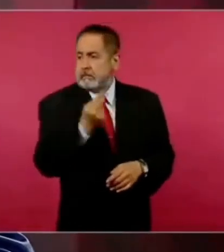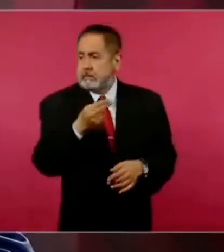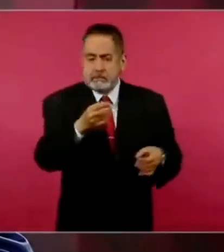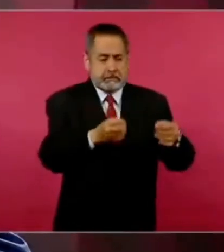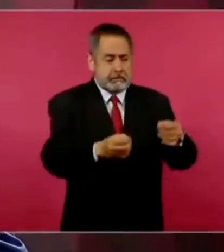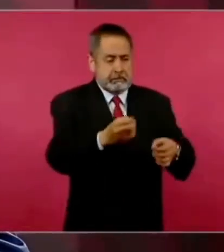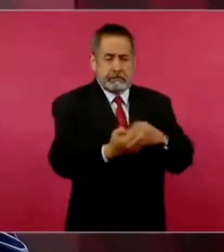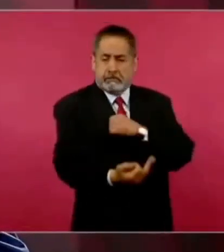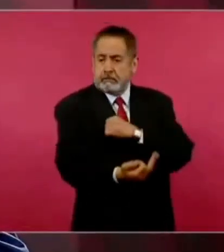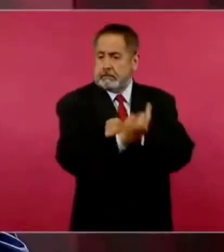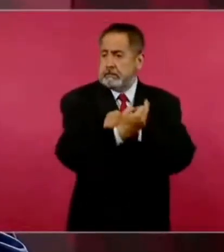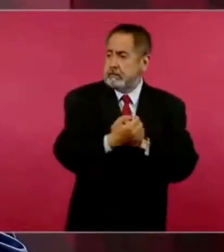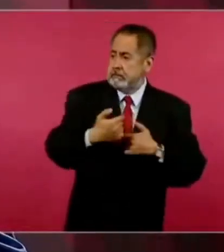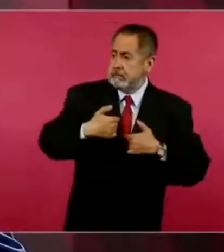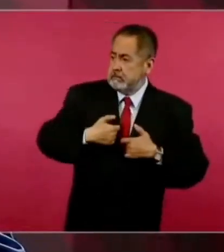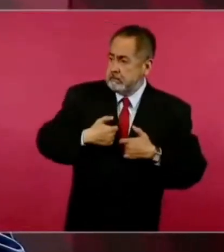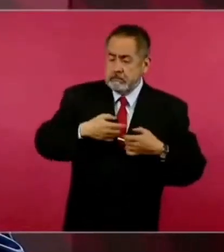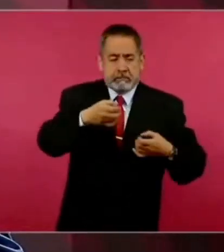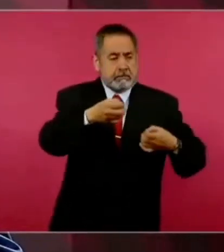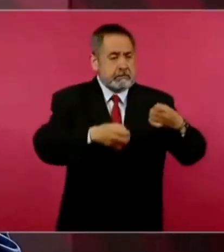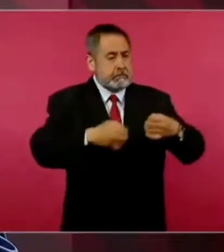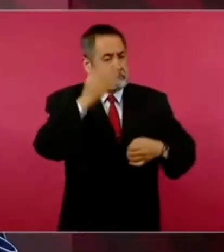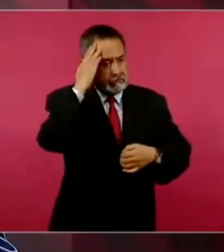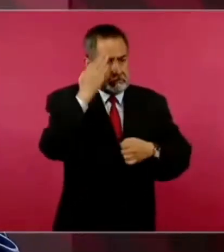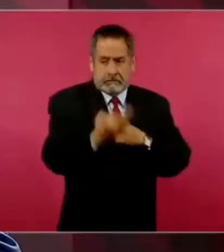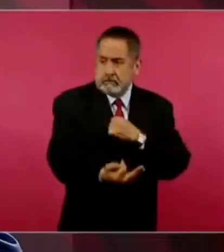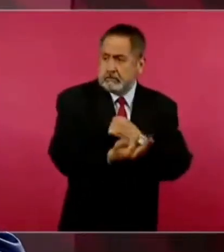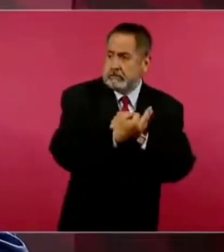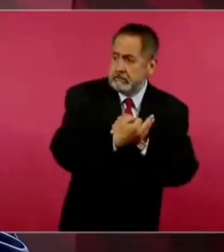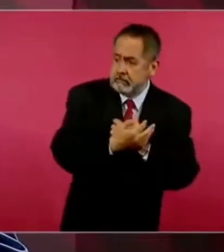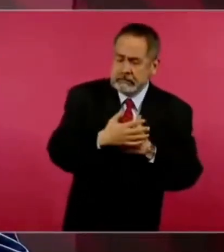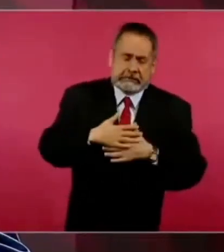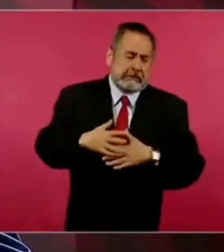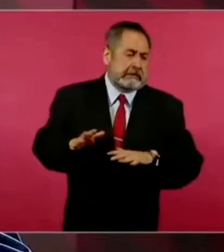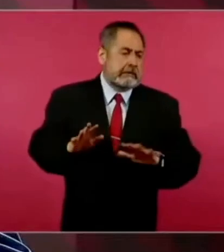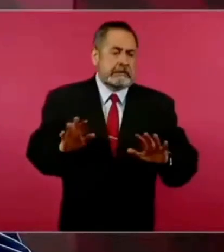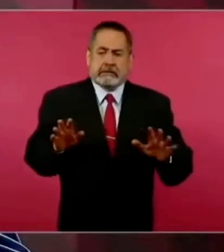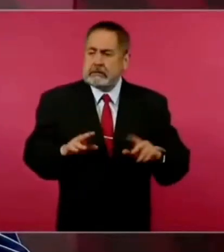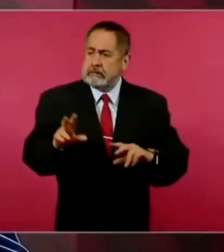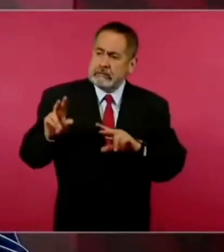mis magistrados? ¿Y mis ministros?